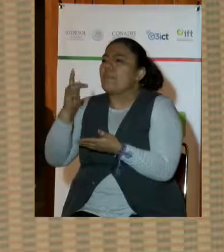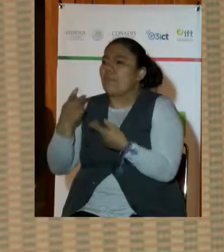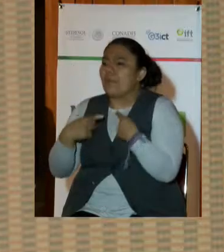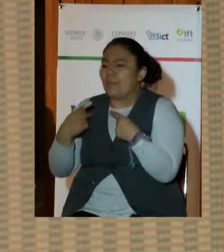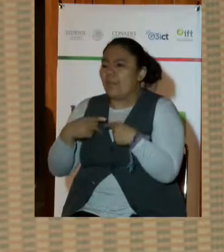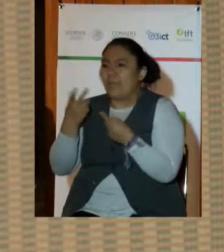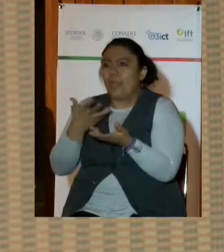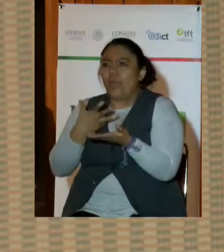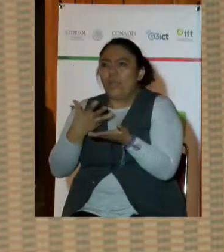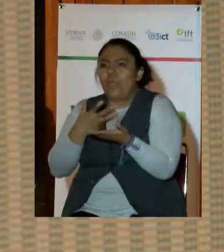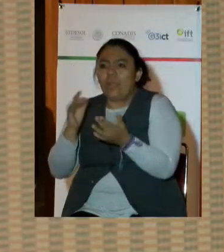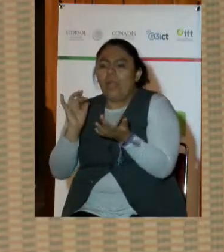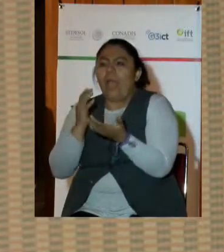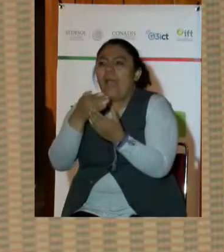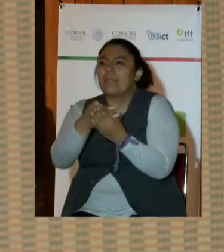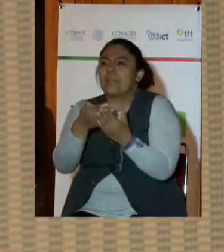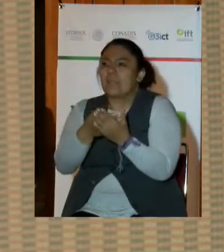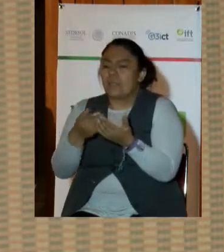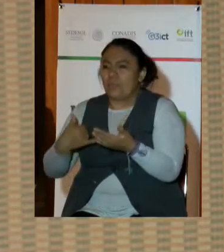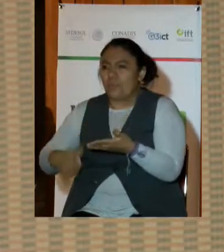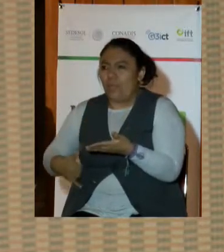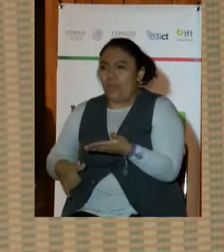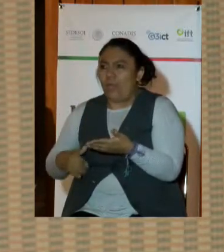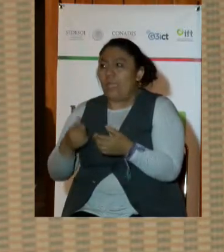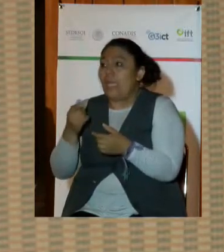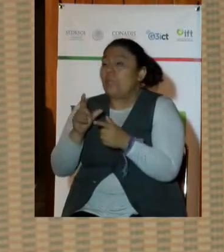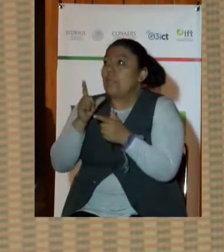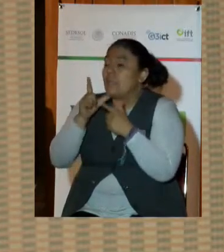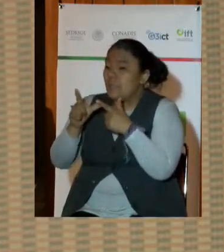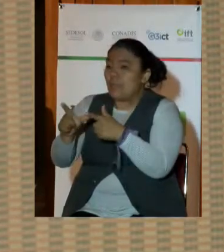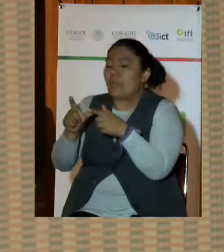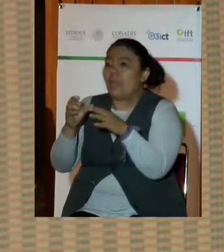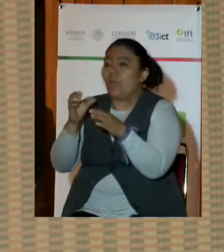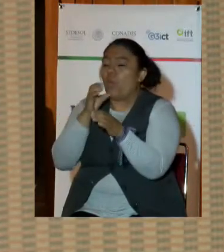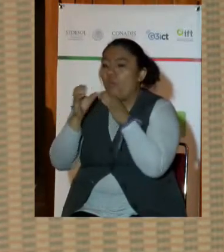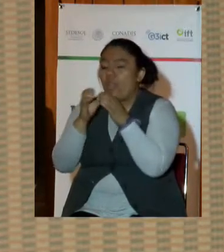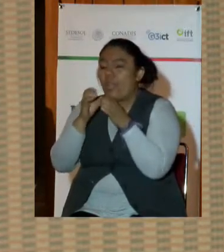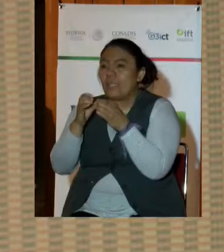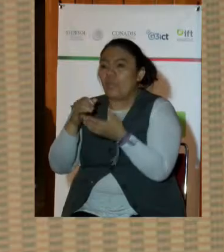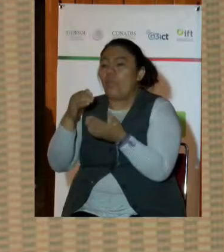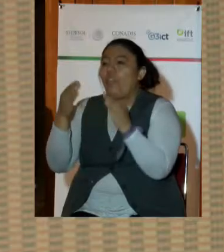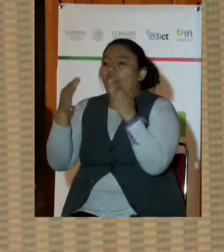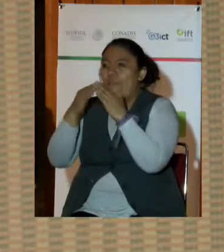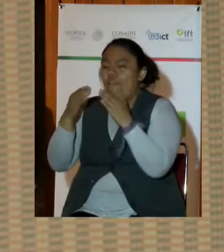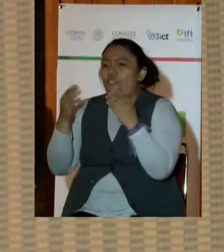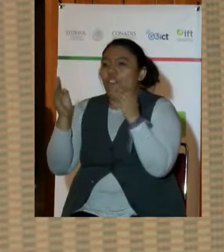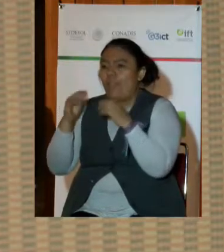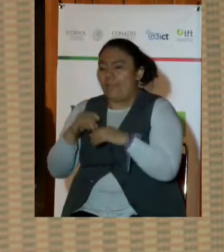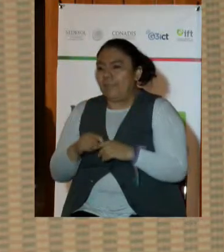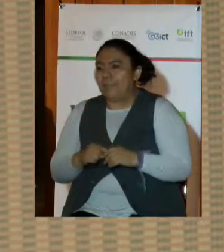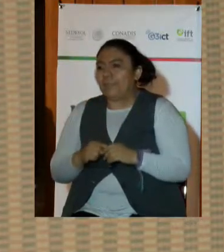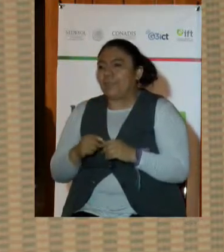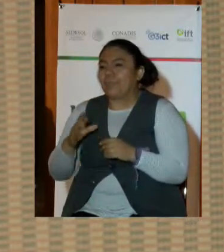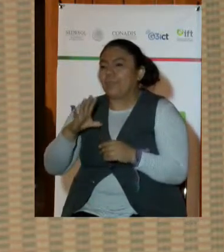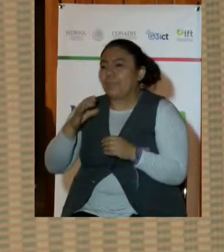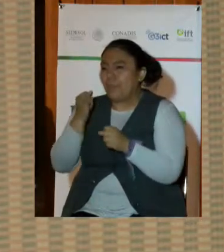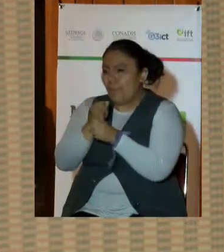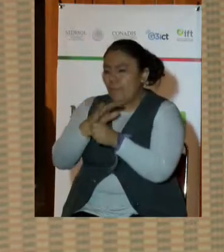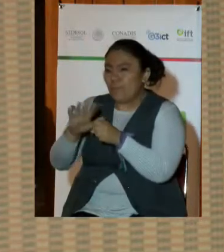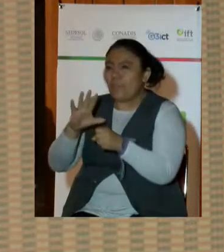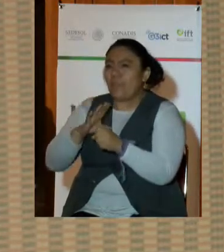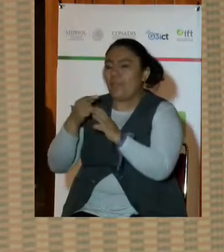Ernesto, no hay mucha información. La guía, esta famosa Gary, si ustedes ven, habla nada más de